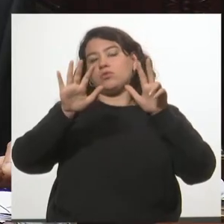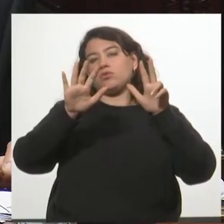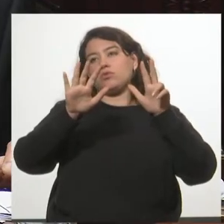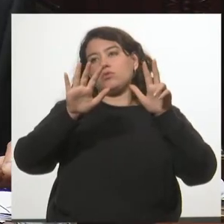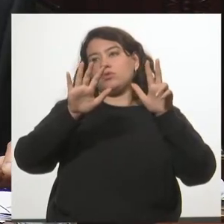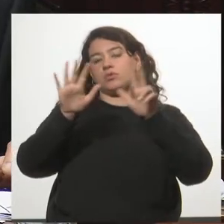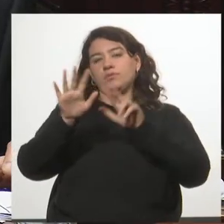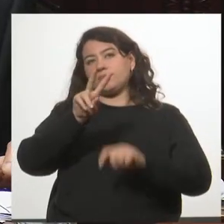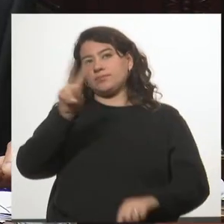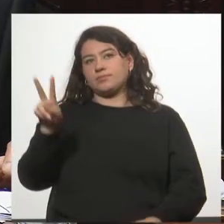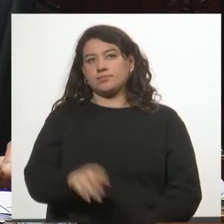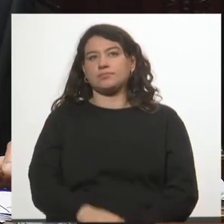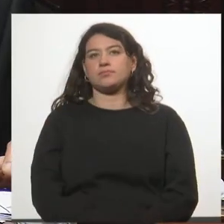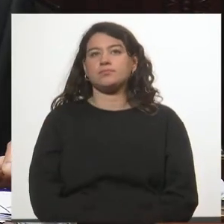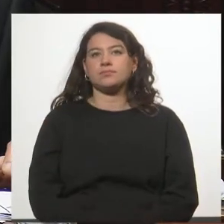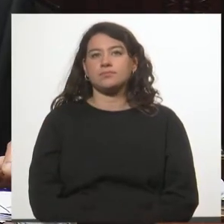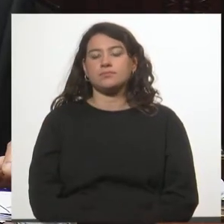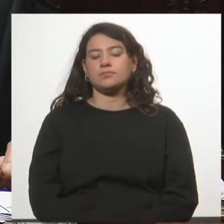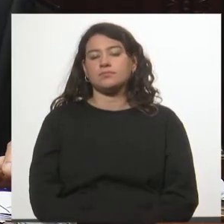482